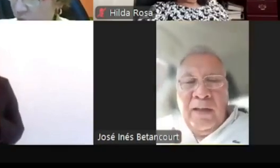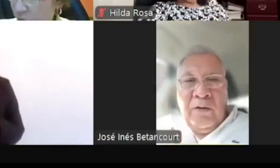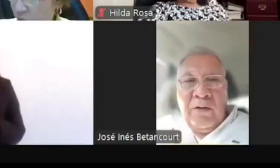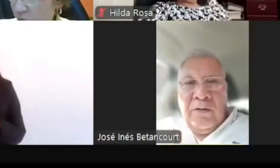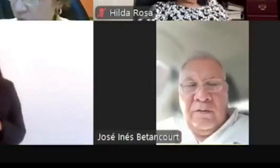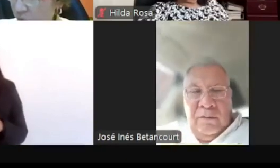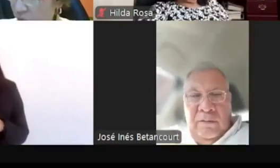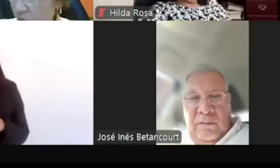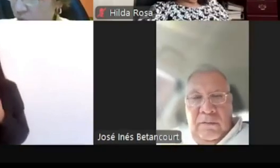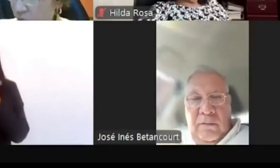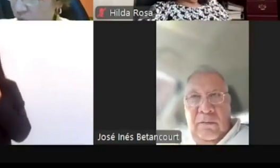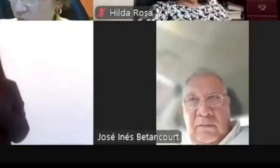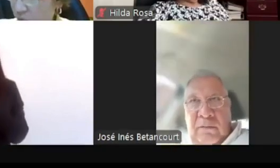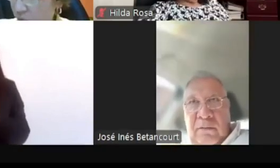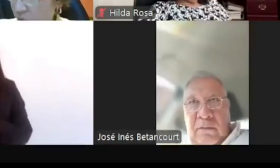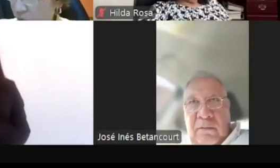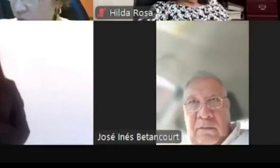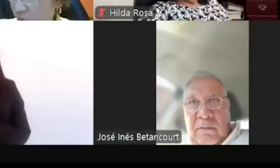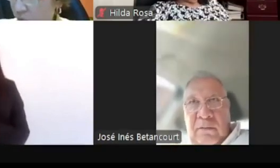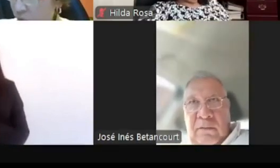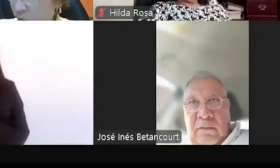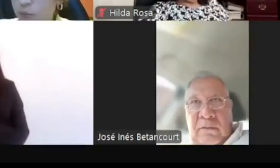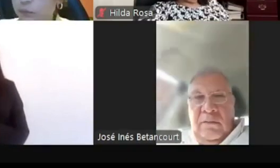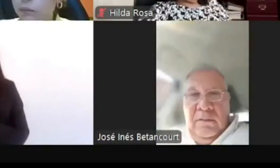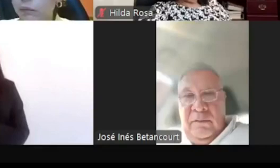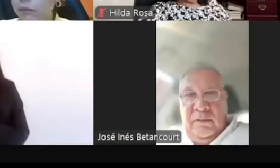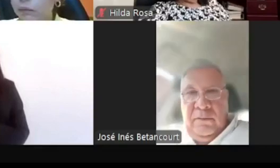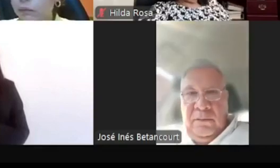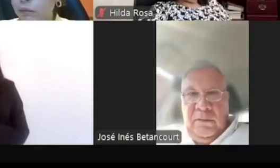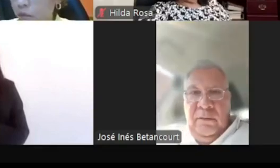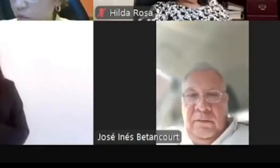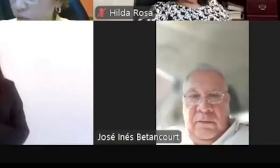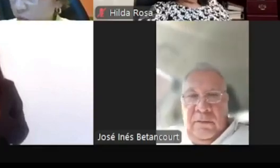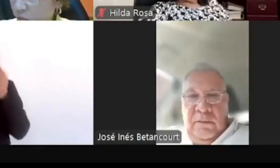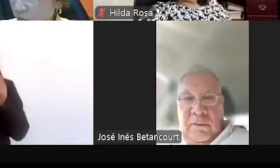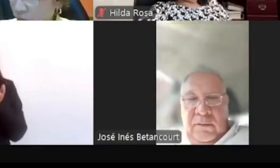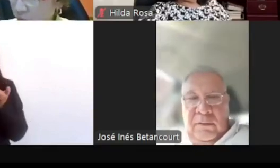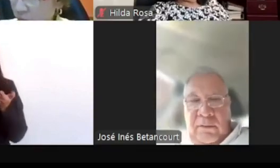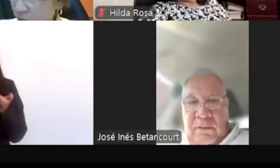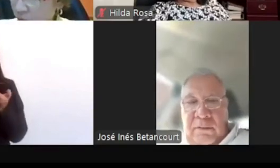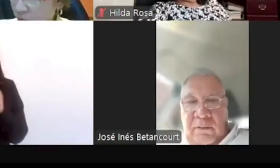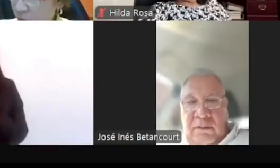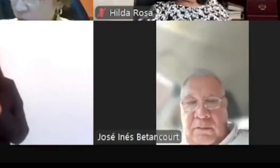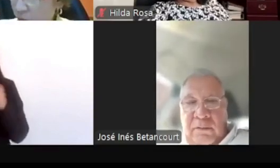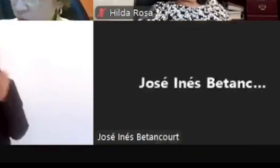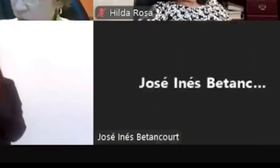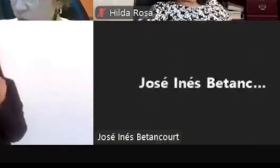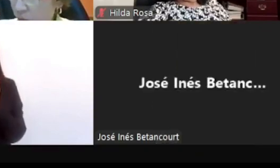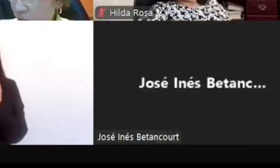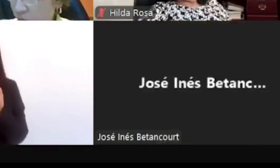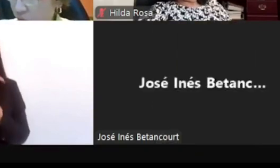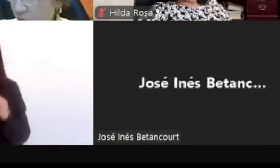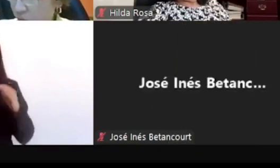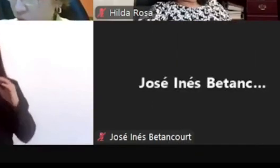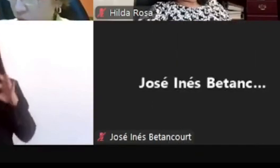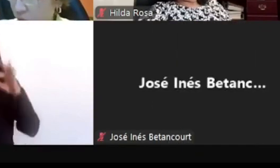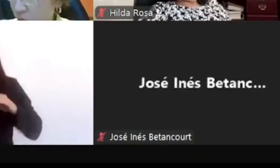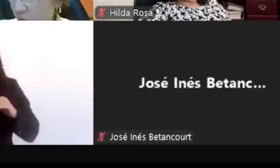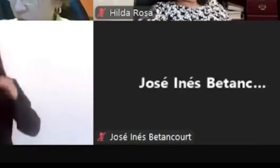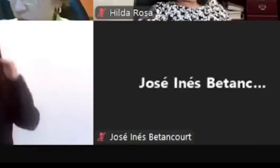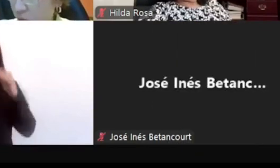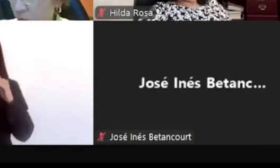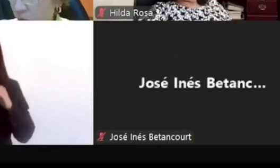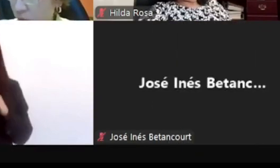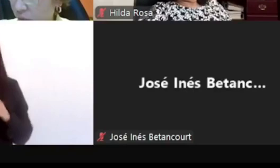los proyectos Gracias magistrado magistrada presidente magistradas magistrados los proyectos de acuerdos plenarios fueron